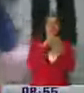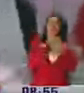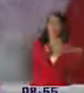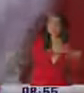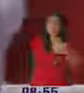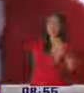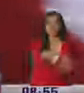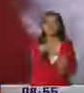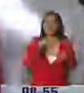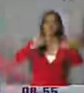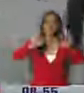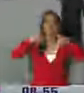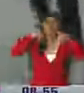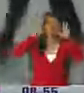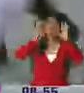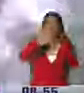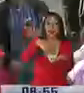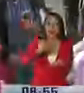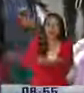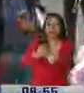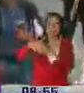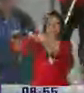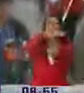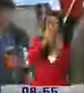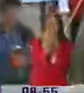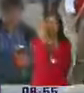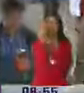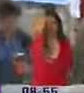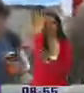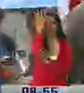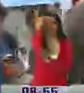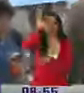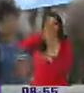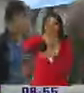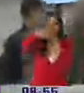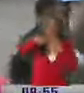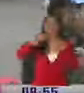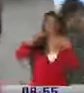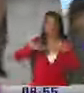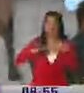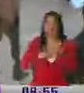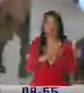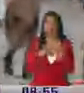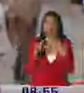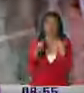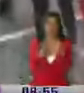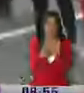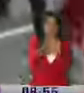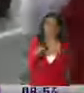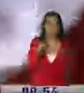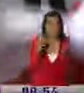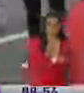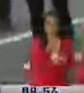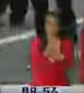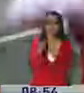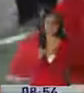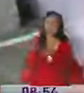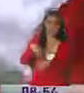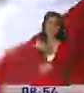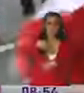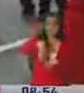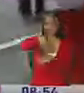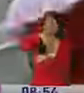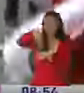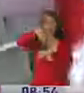diciembre, hasta llegar al Parque El Arbolito, Centro Norte de Quito. Uno de los grupos que puso a bailar a los asistentes fue la